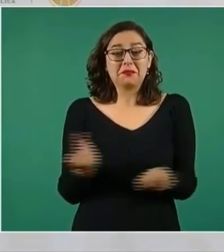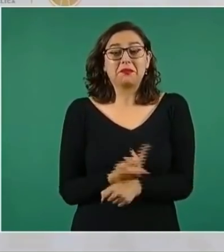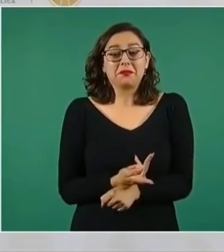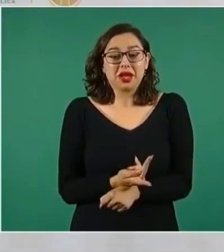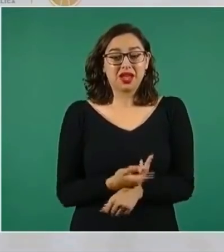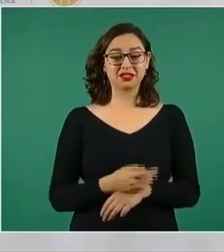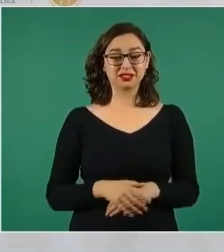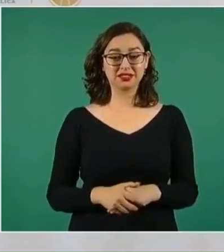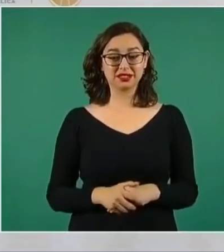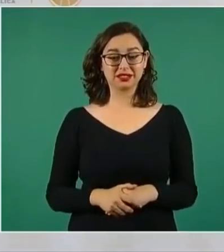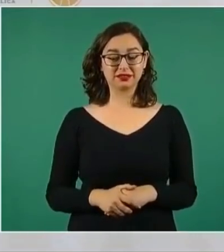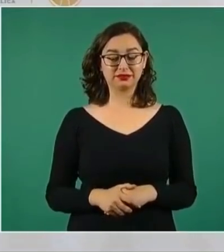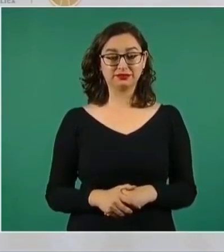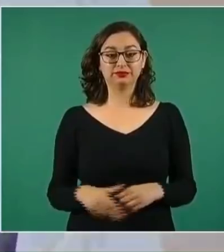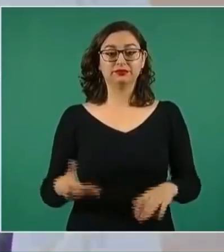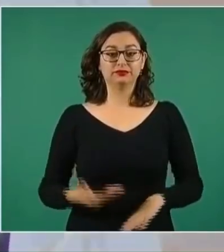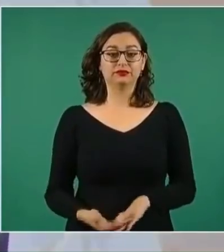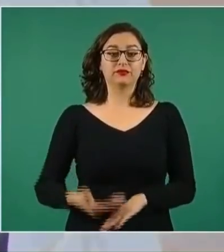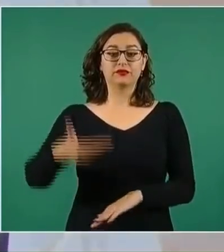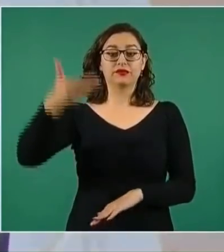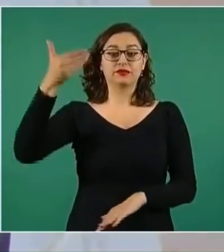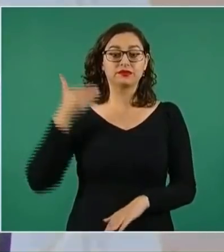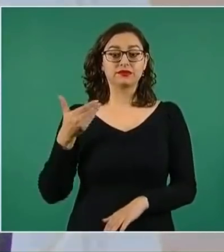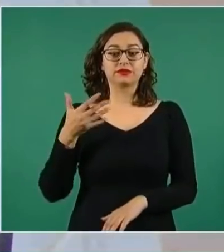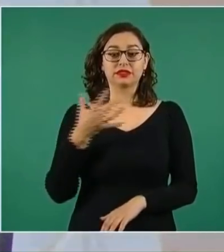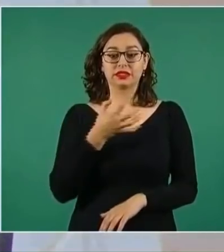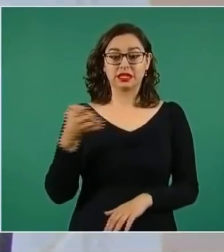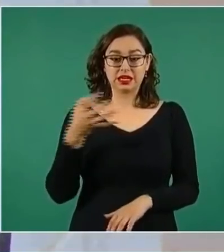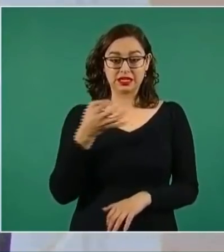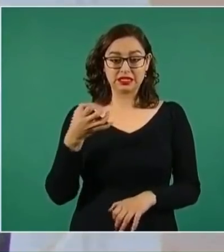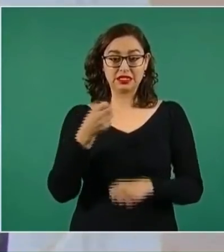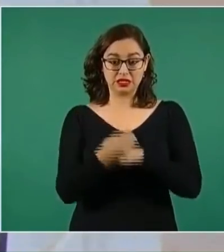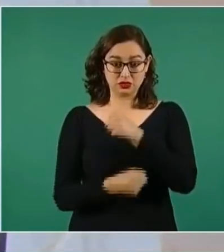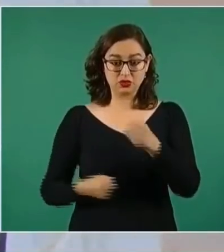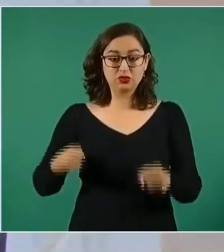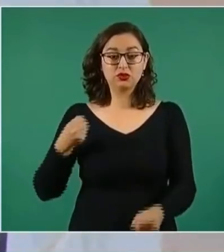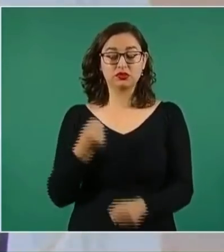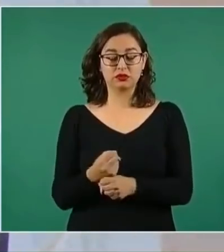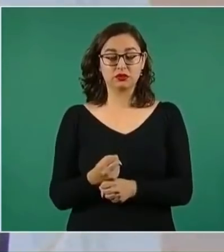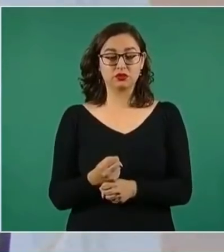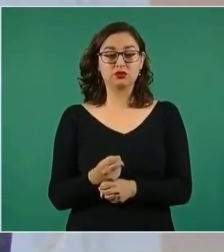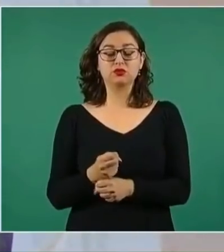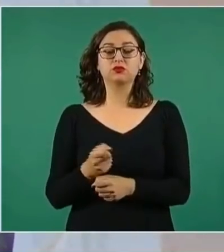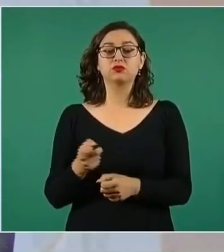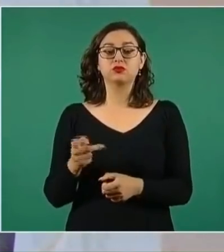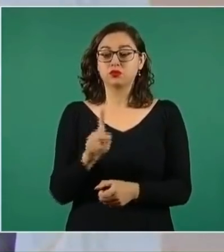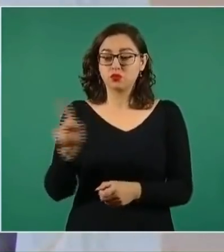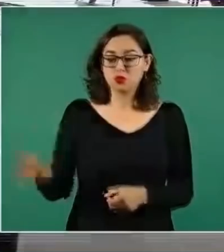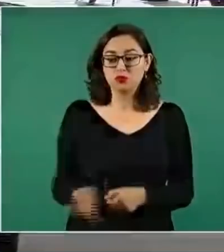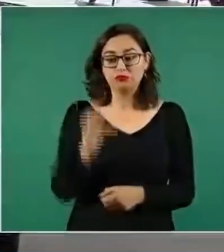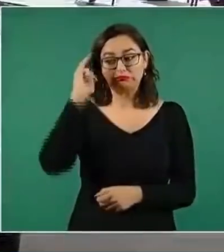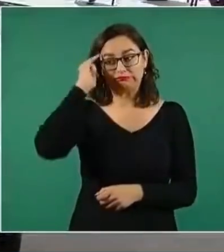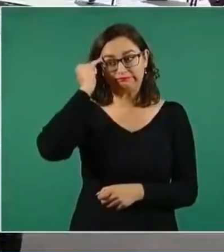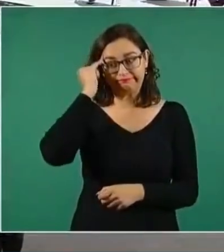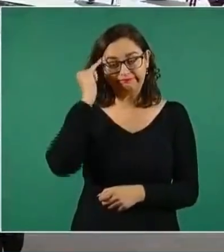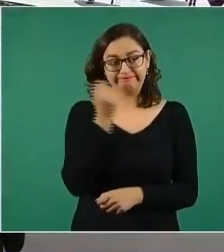desde hace 500 años para los pueblos